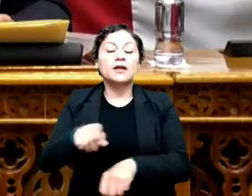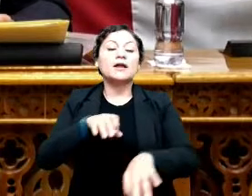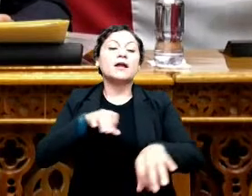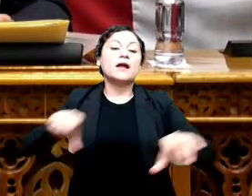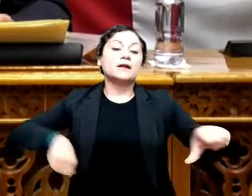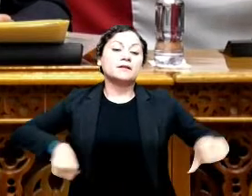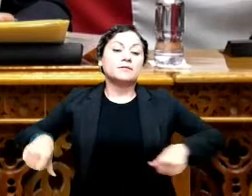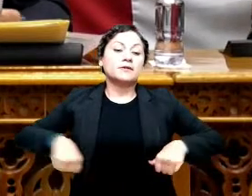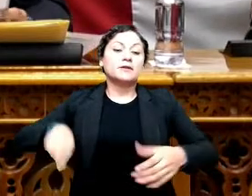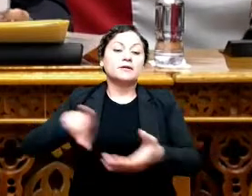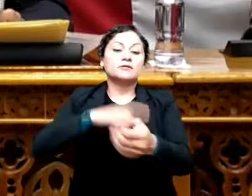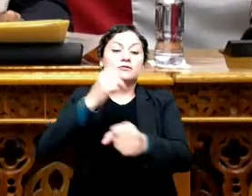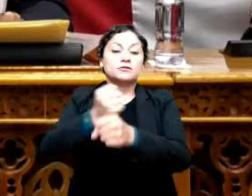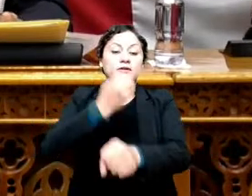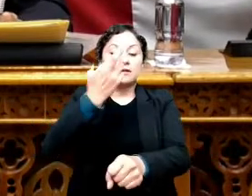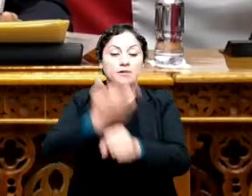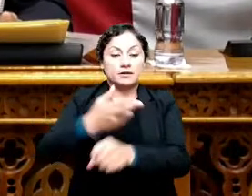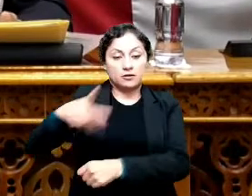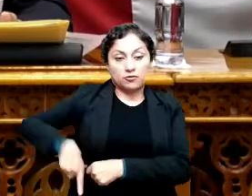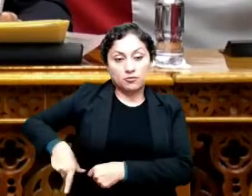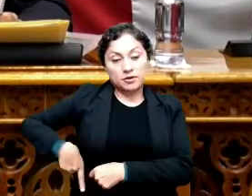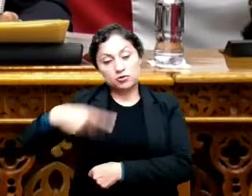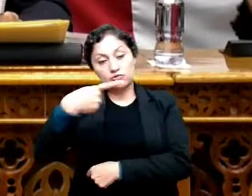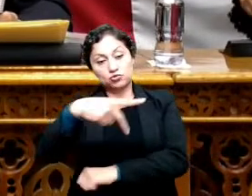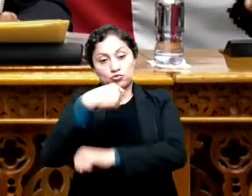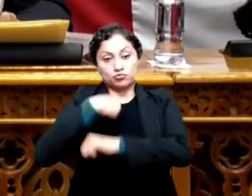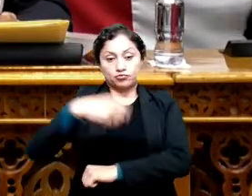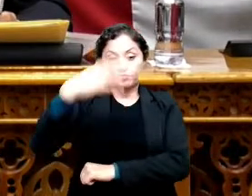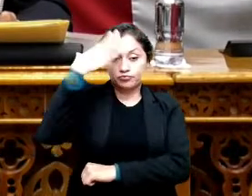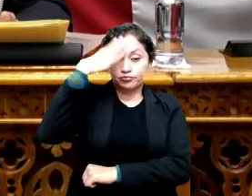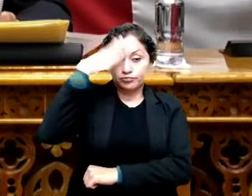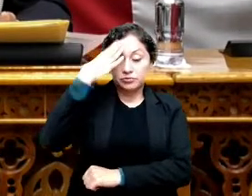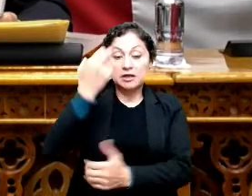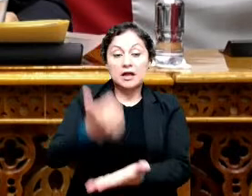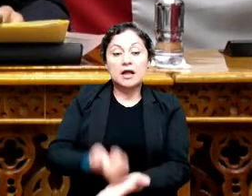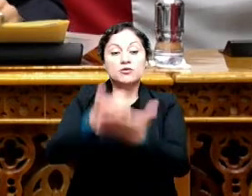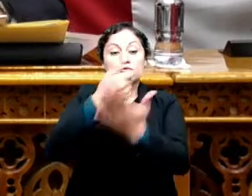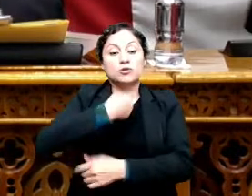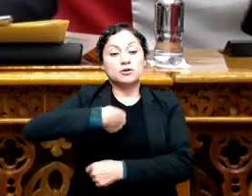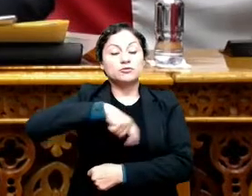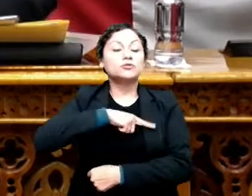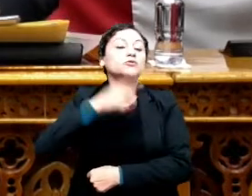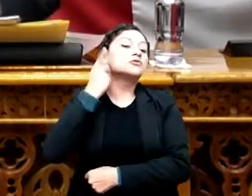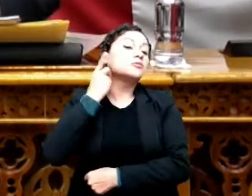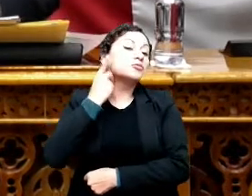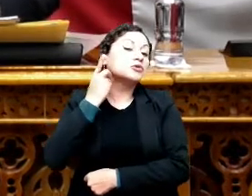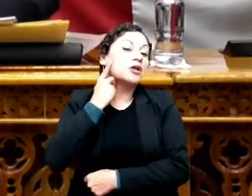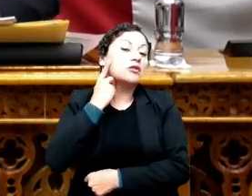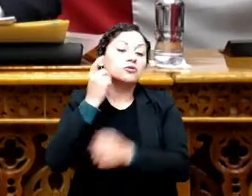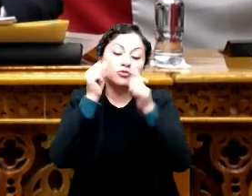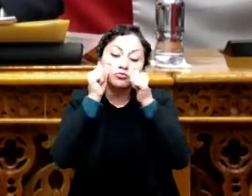digno cargo, lo cual nos permitirá a las y los legisladores cumplir